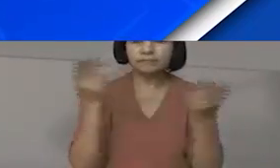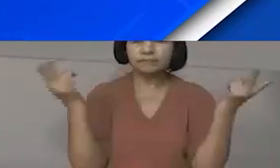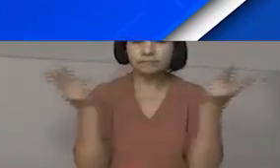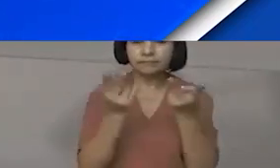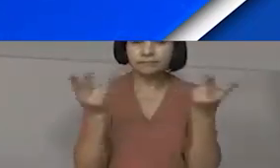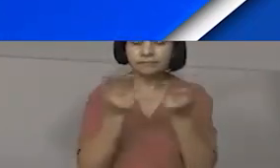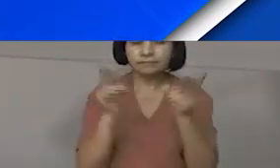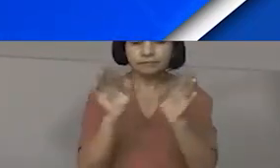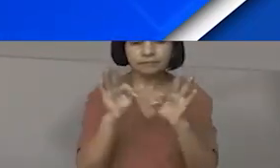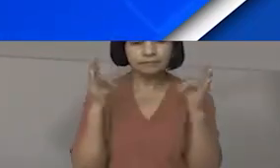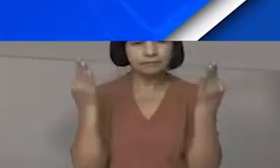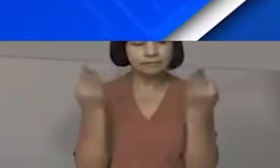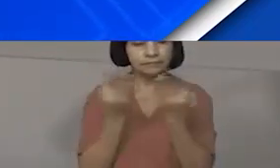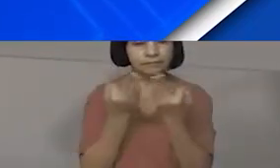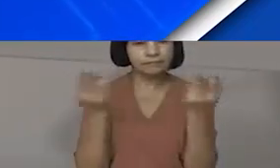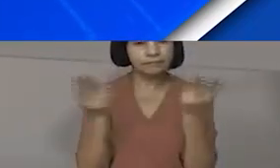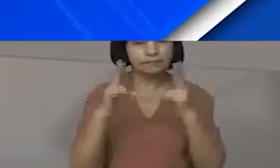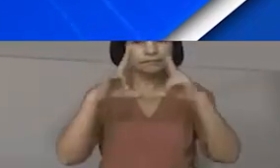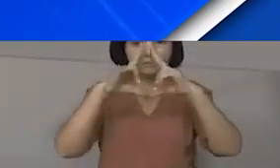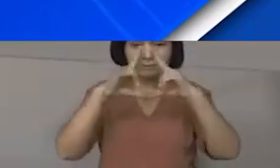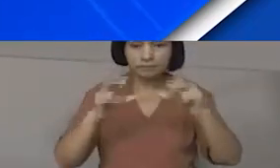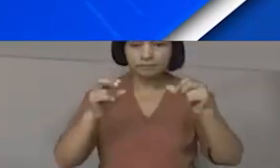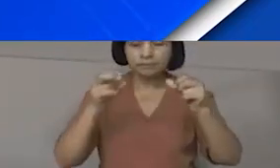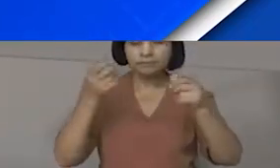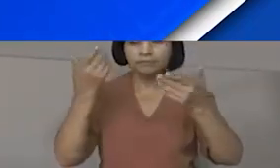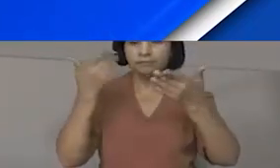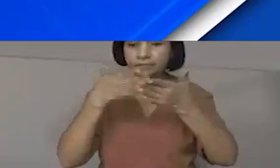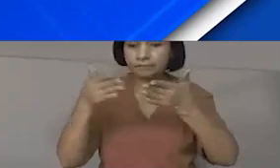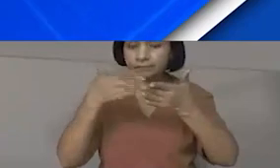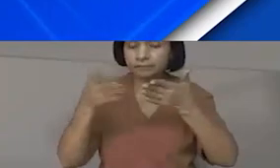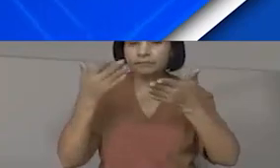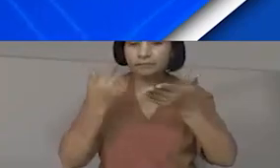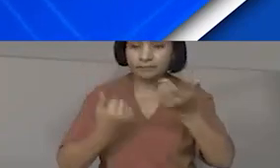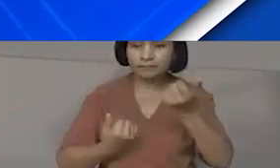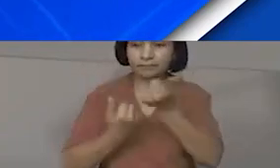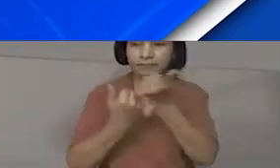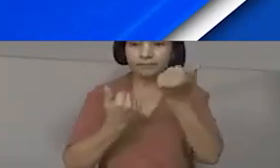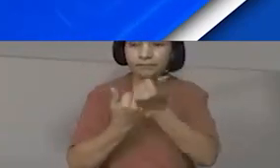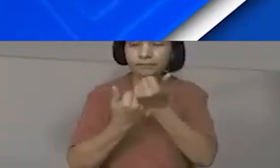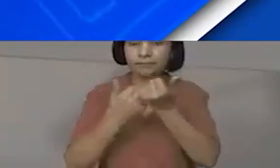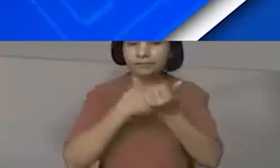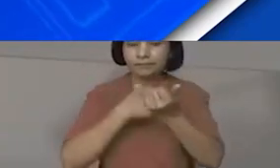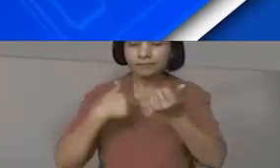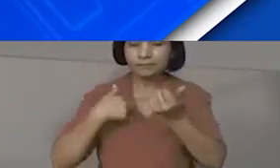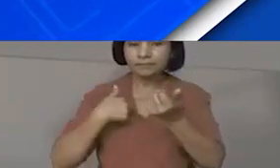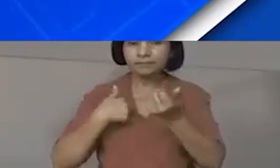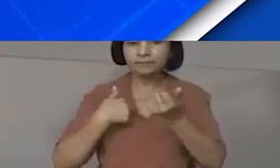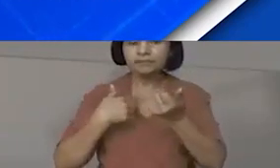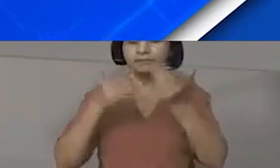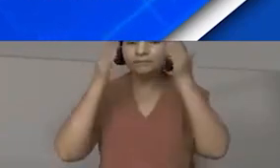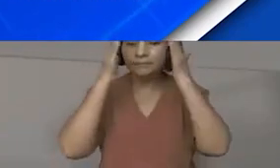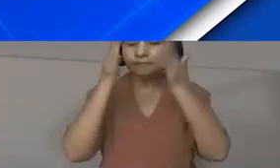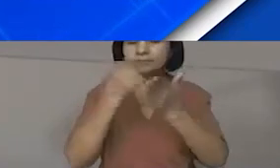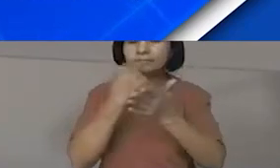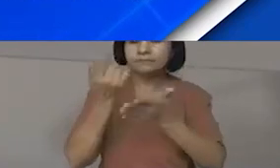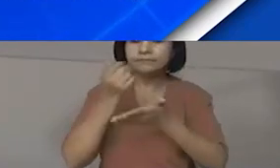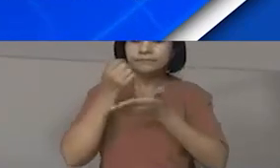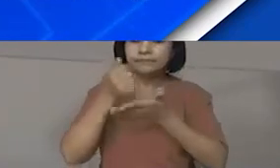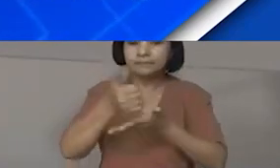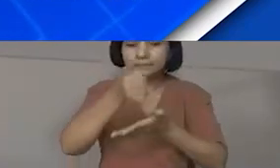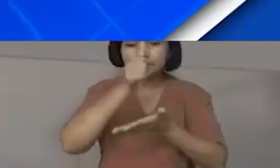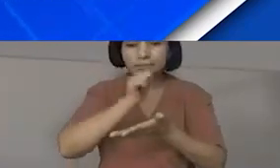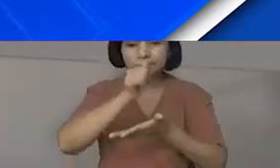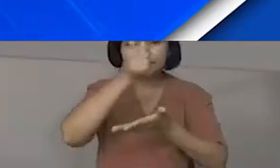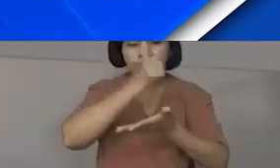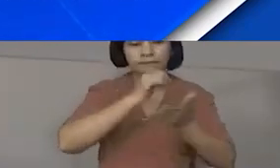vivir de las familias nicaragüenses mediante el acceso solidario y sostenible a servicios de